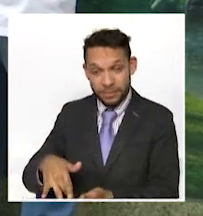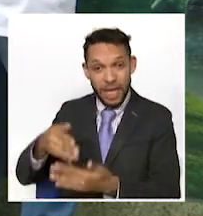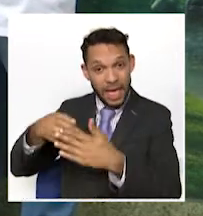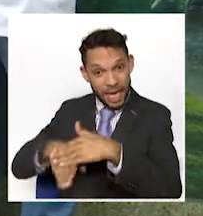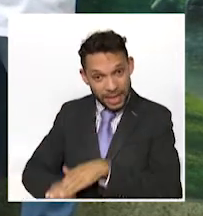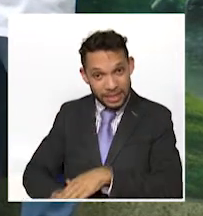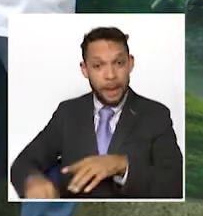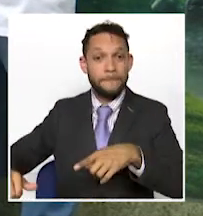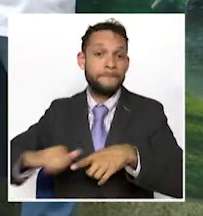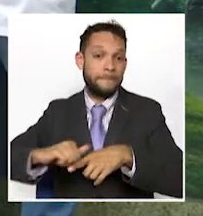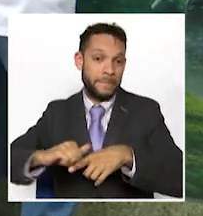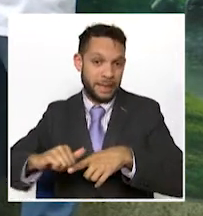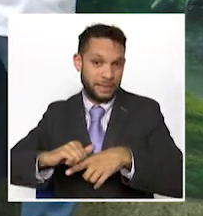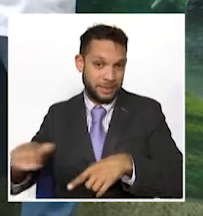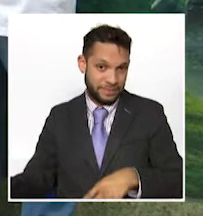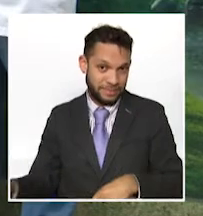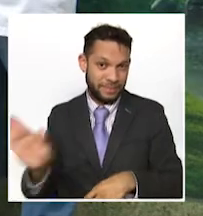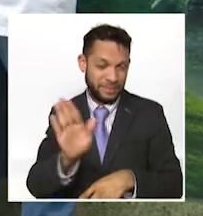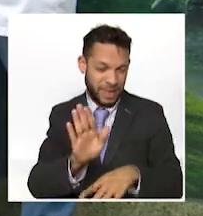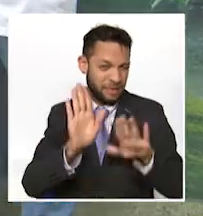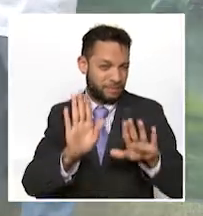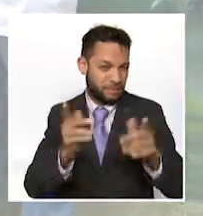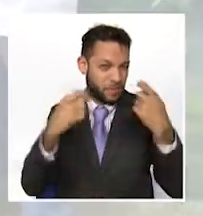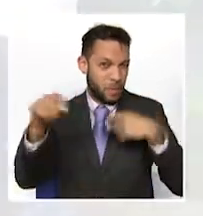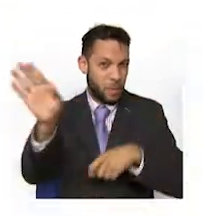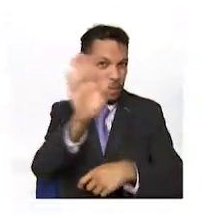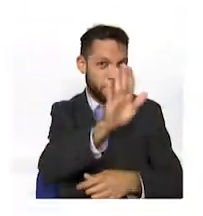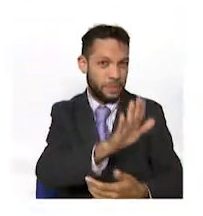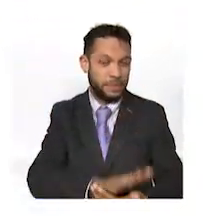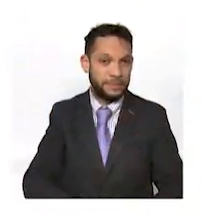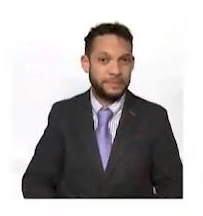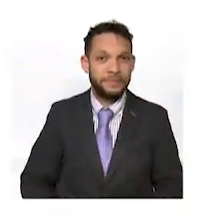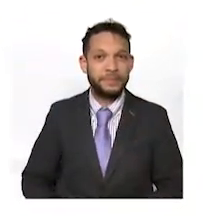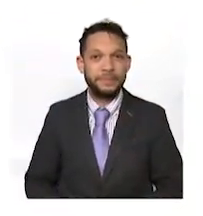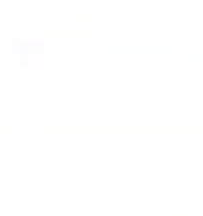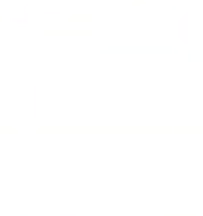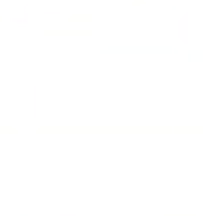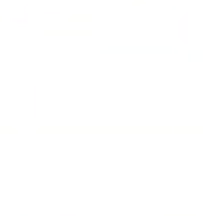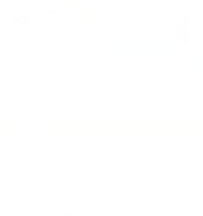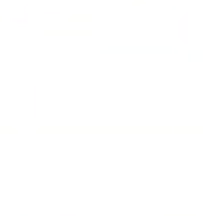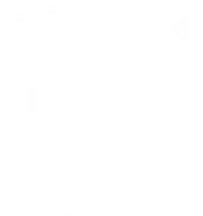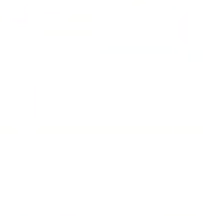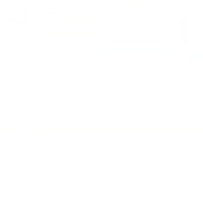podamos hacer con todas las imágenes. Ya regresamos.